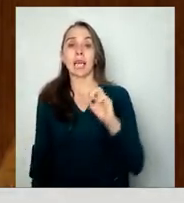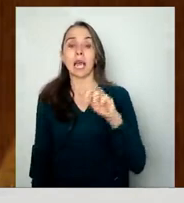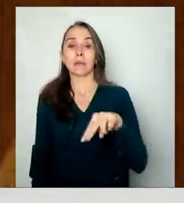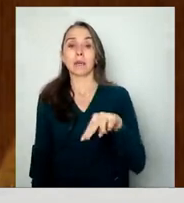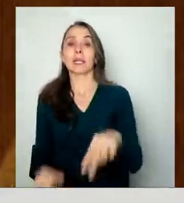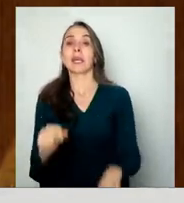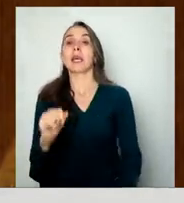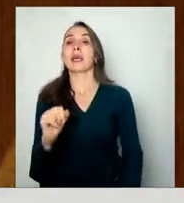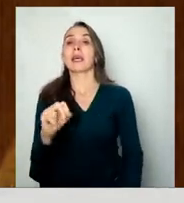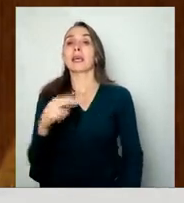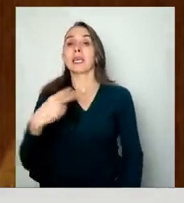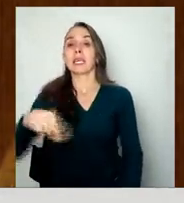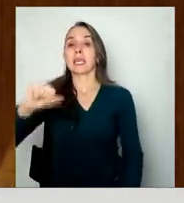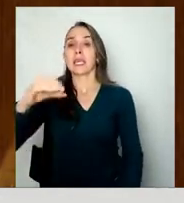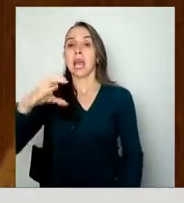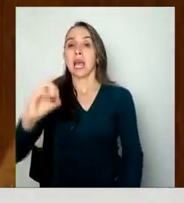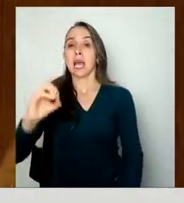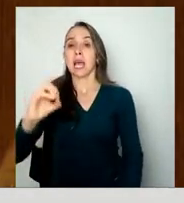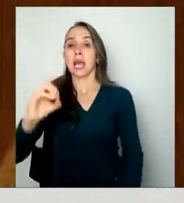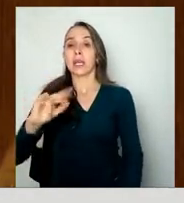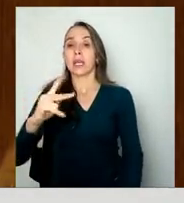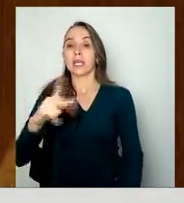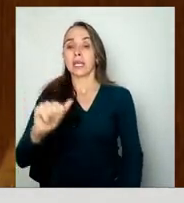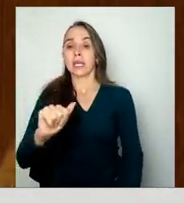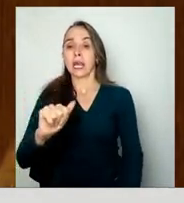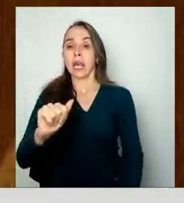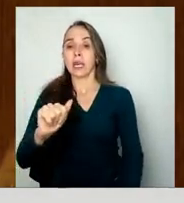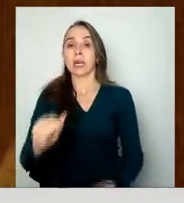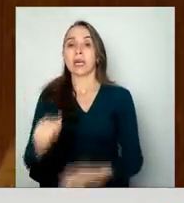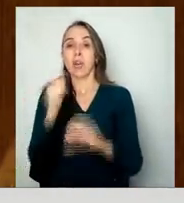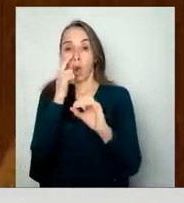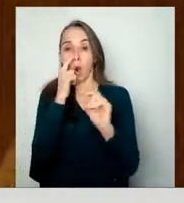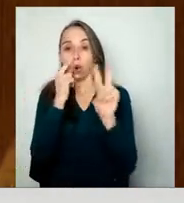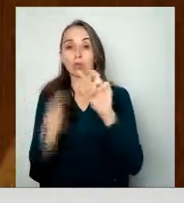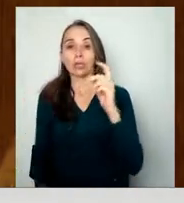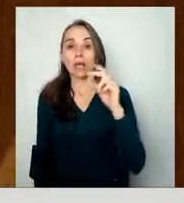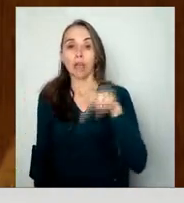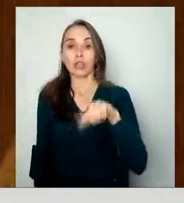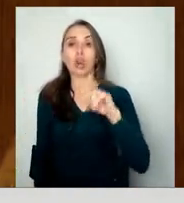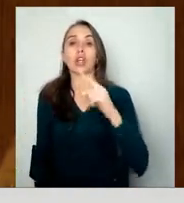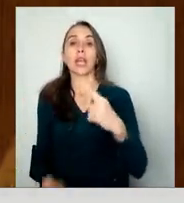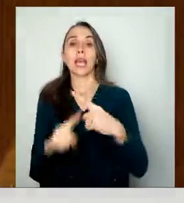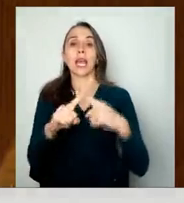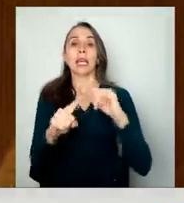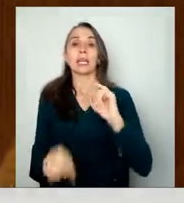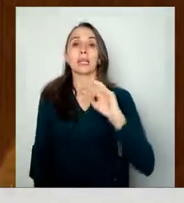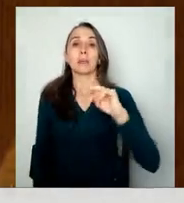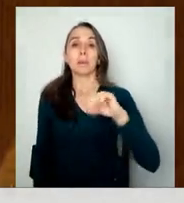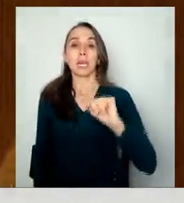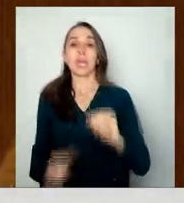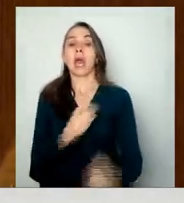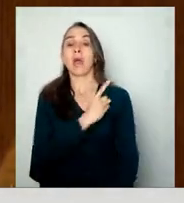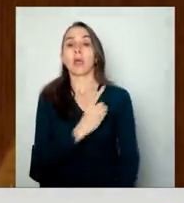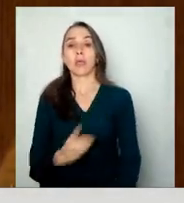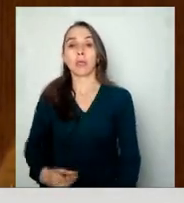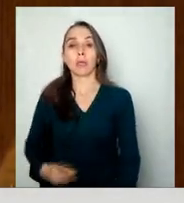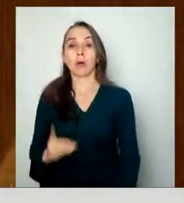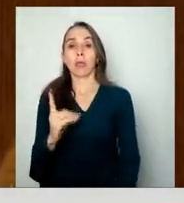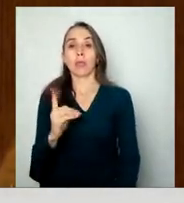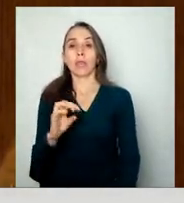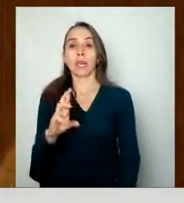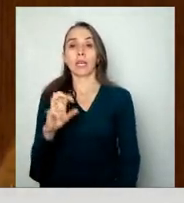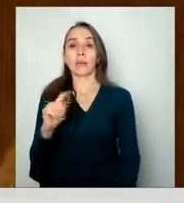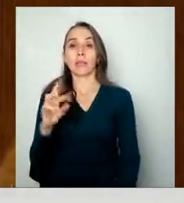Doña Erika y ozandón doña Jimena y los diputados señores de rementería